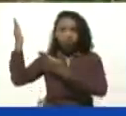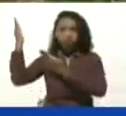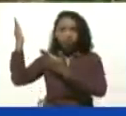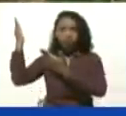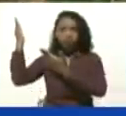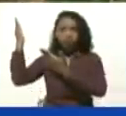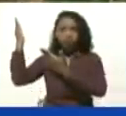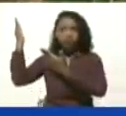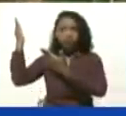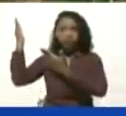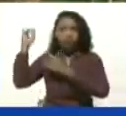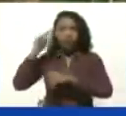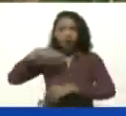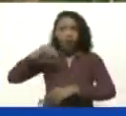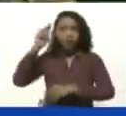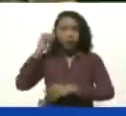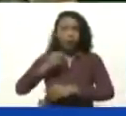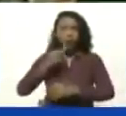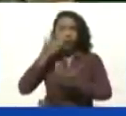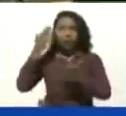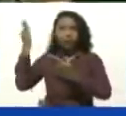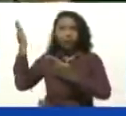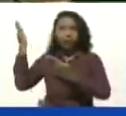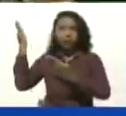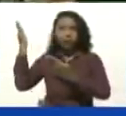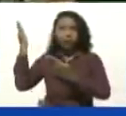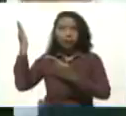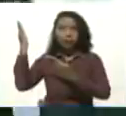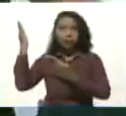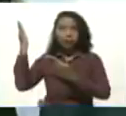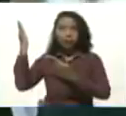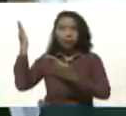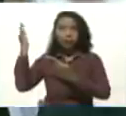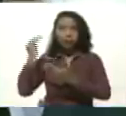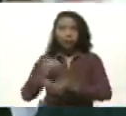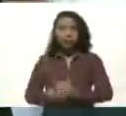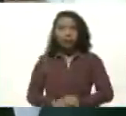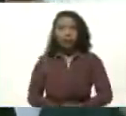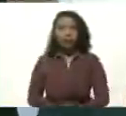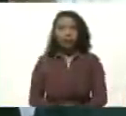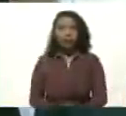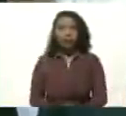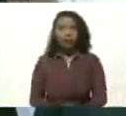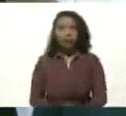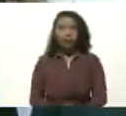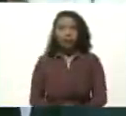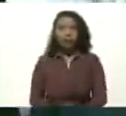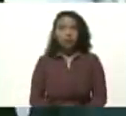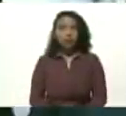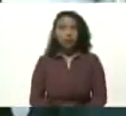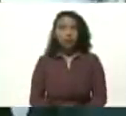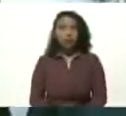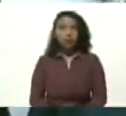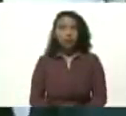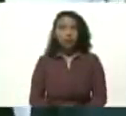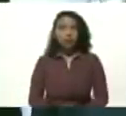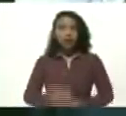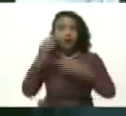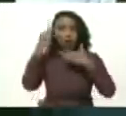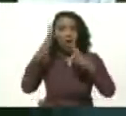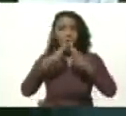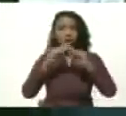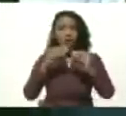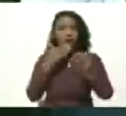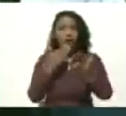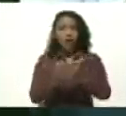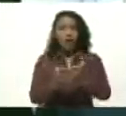por favor, desde la Plaza Bolívar. Hola a todos, gracias